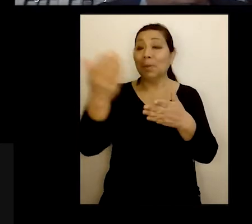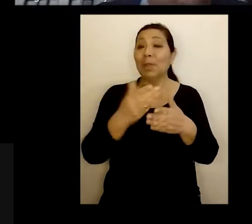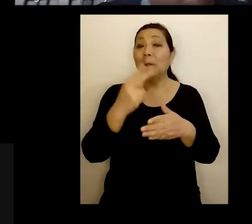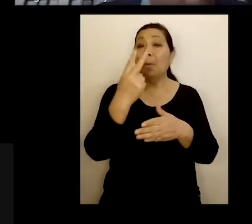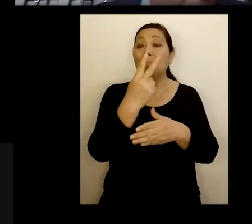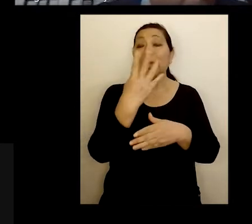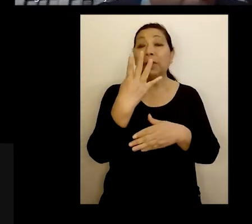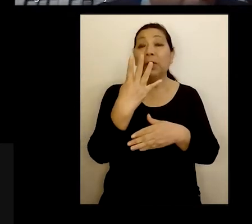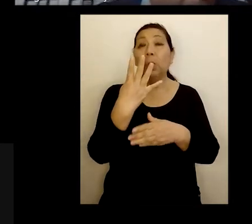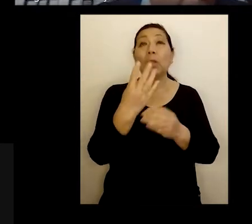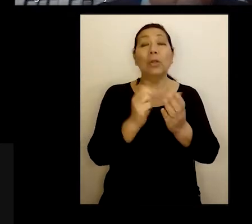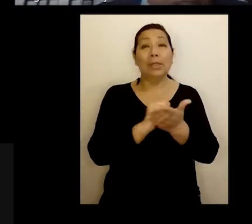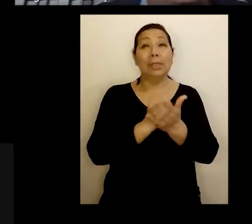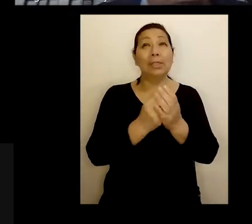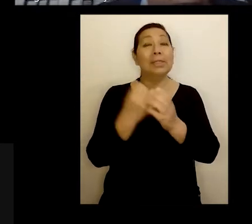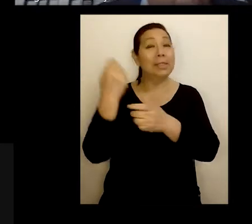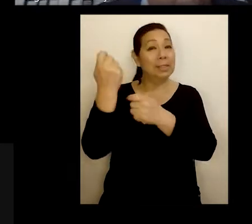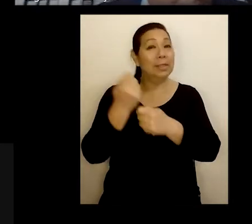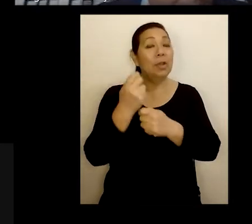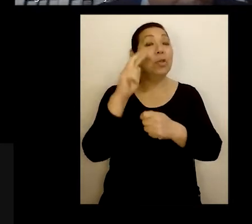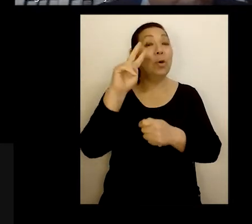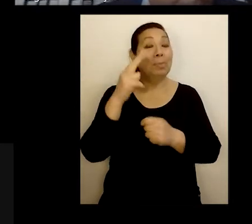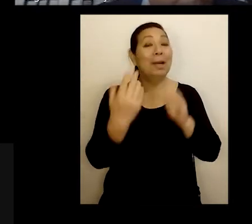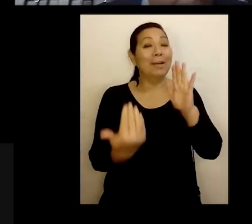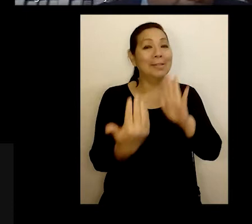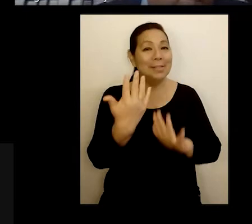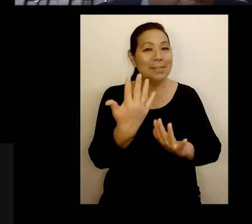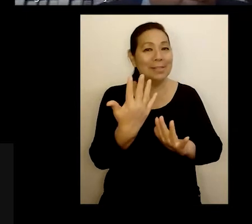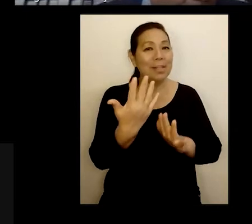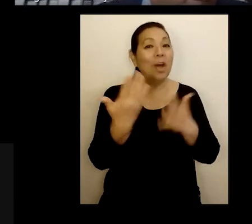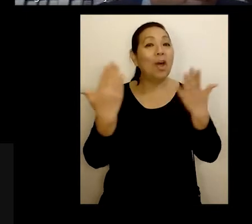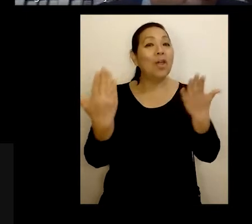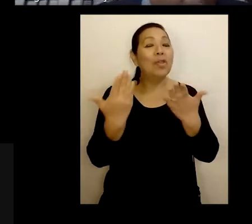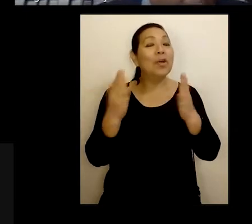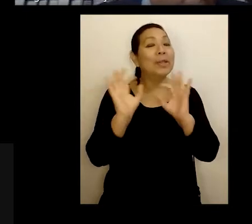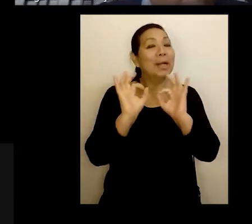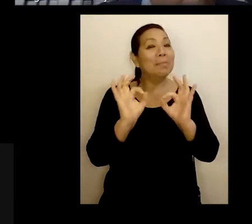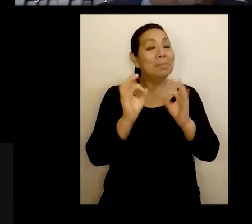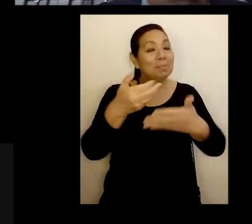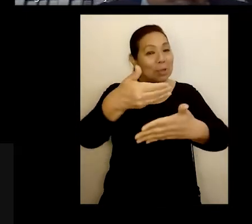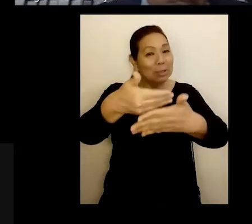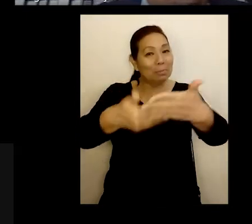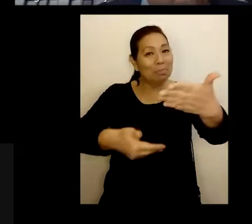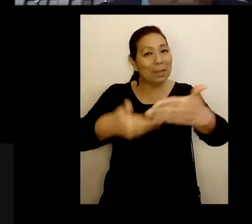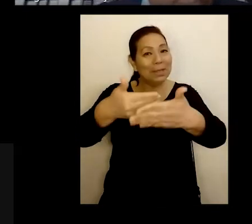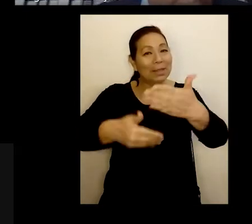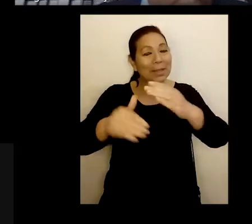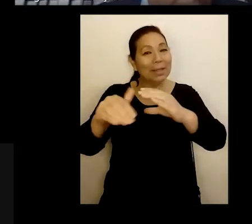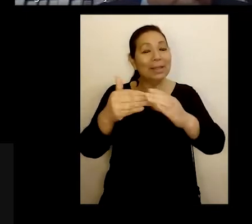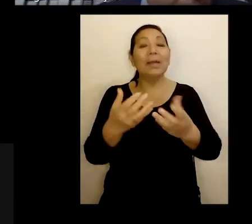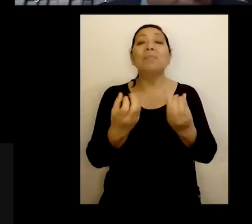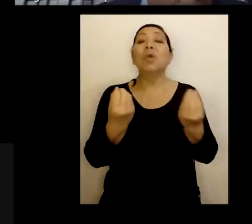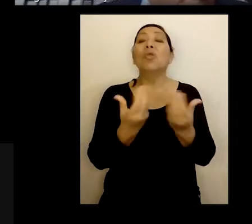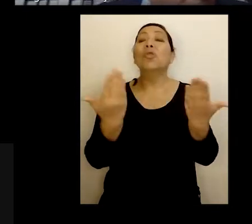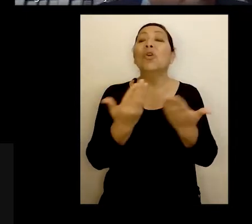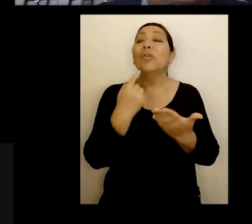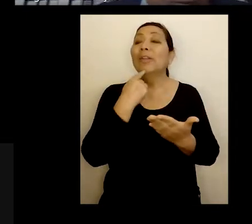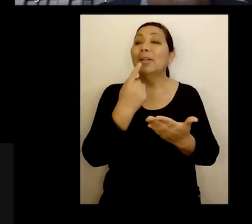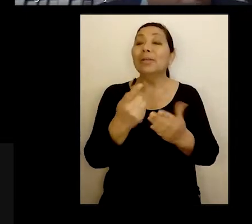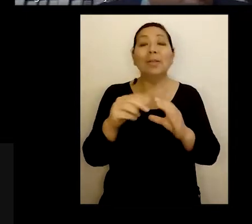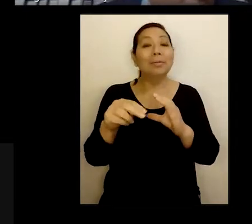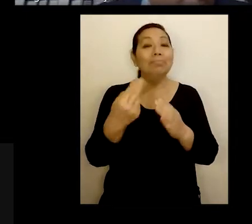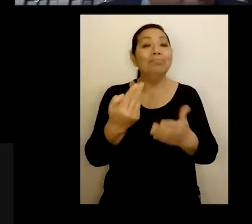fecha 24 de septiembre del año 2015, recaído en el mismo expediente, mediante el cual se resuelve